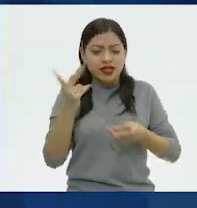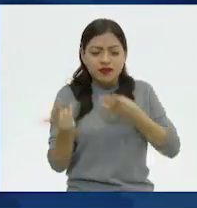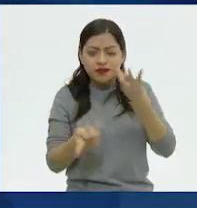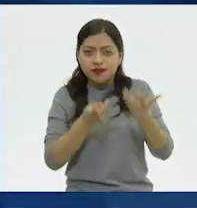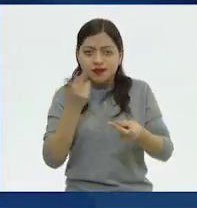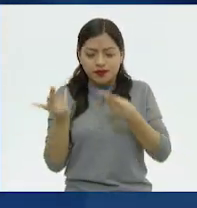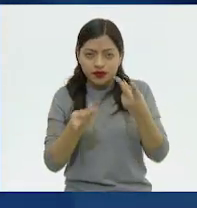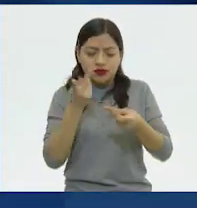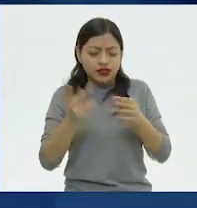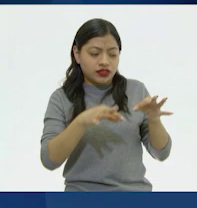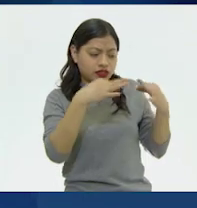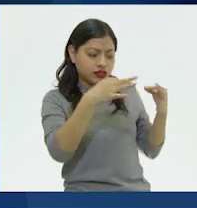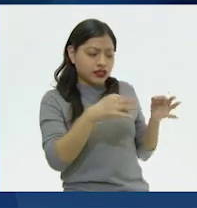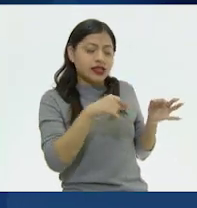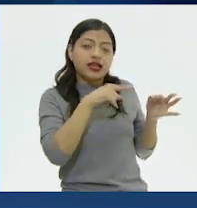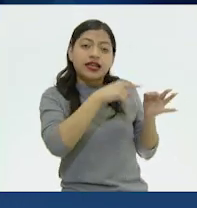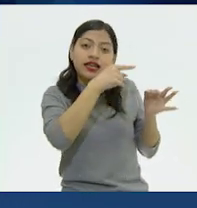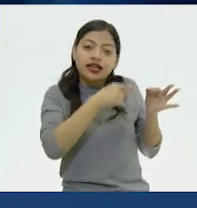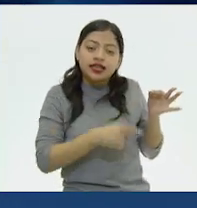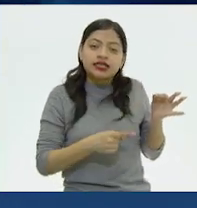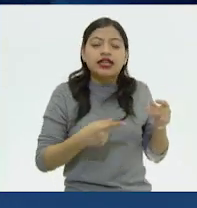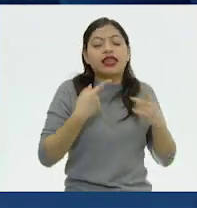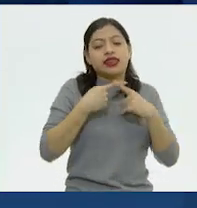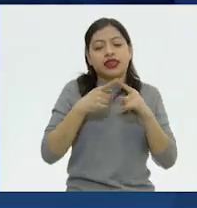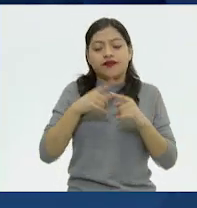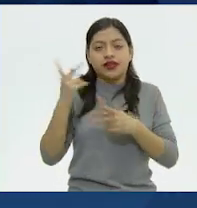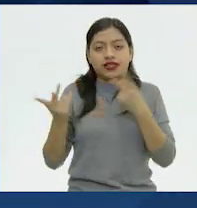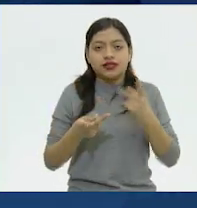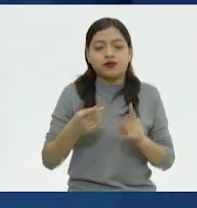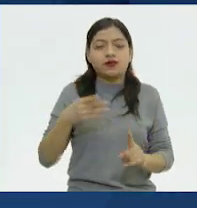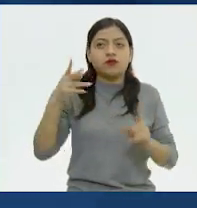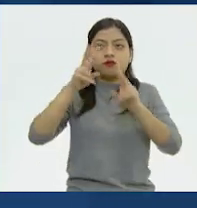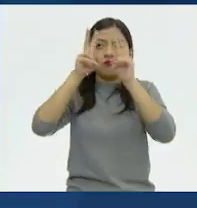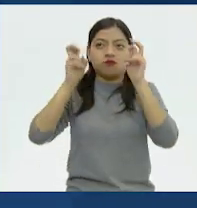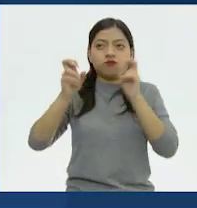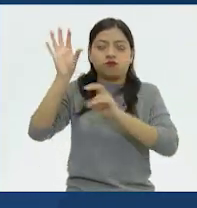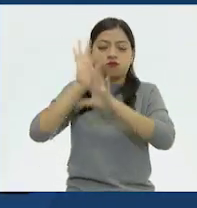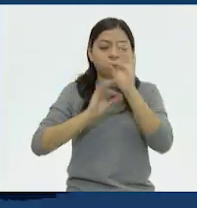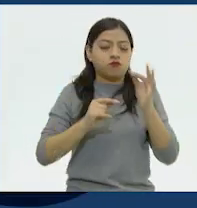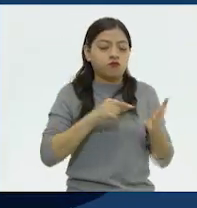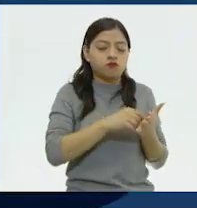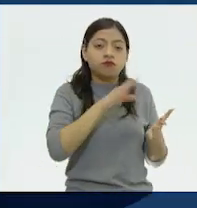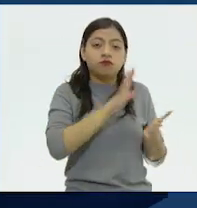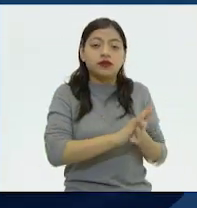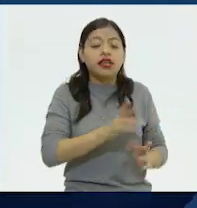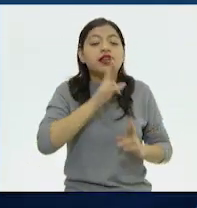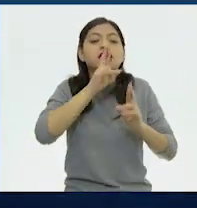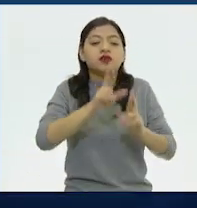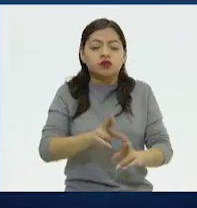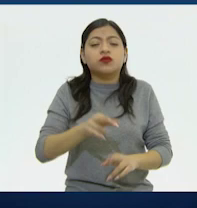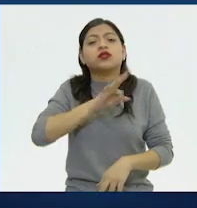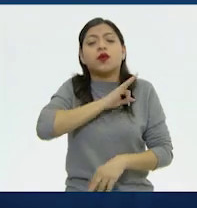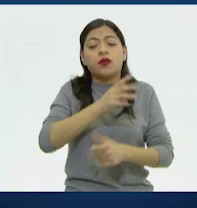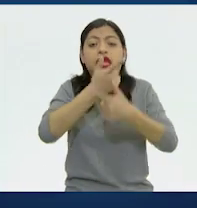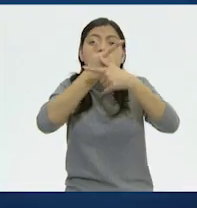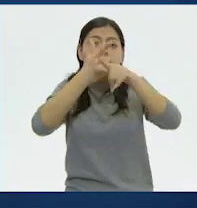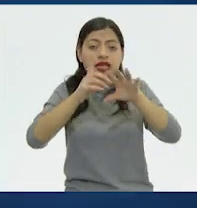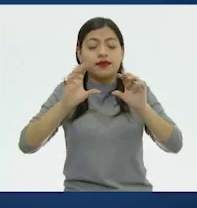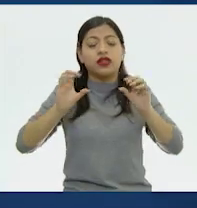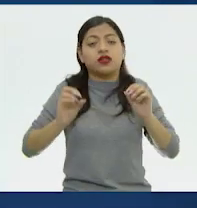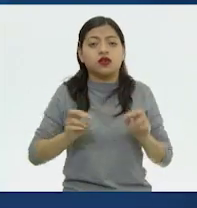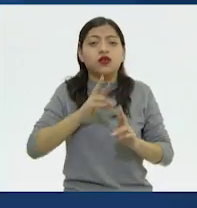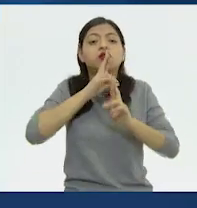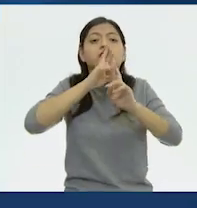de estudio conformada por varias preguntas en torno a un tema, las cuales pueden ser abiertas o cerradas.